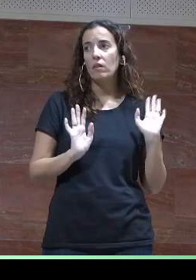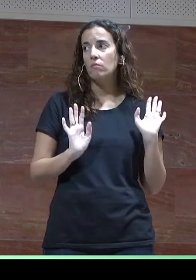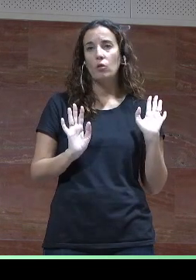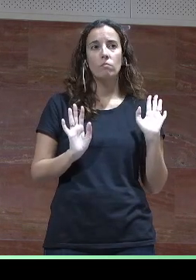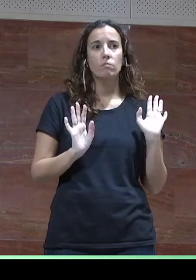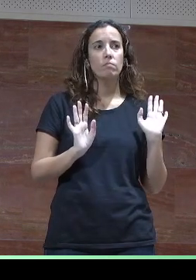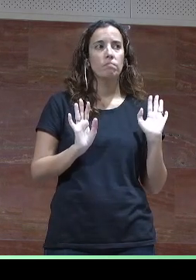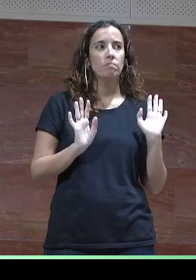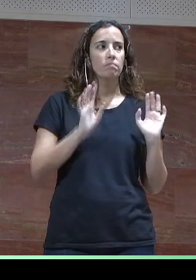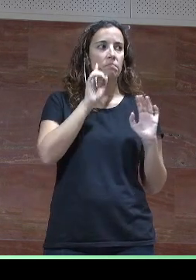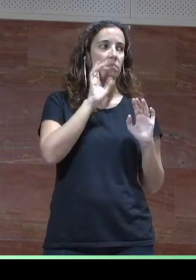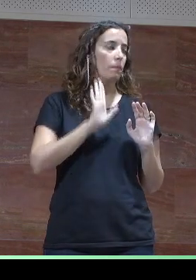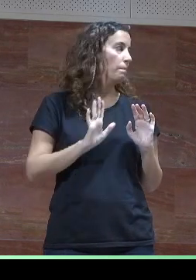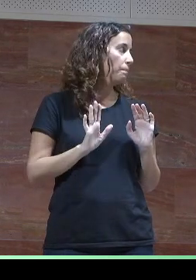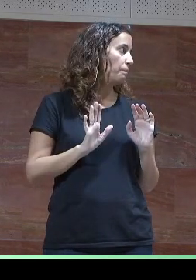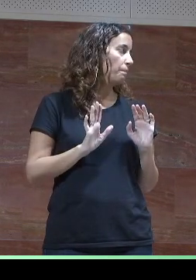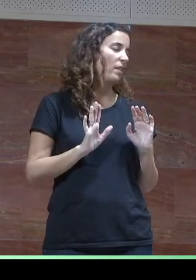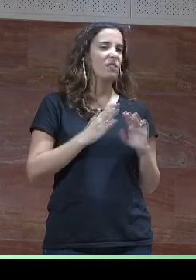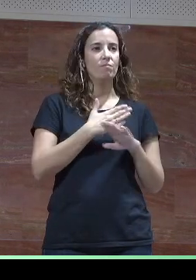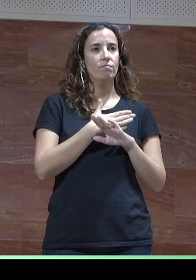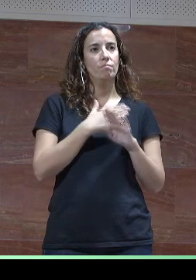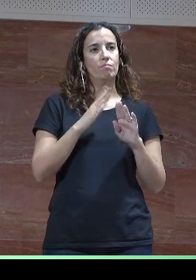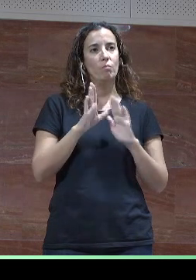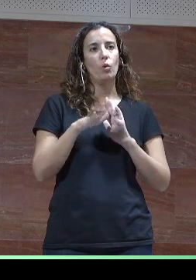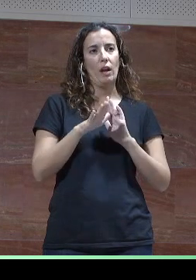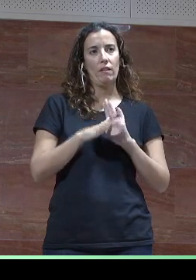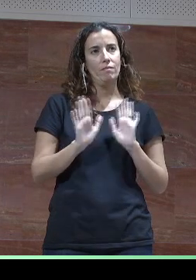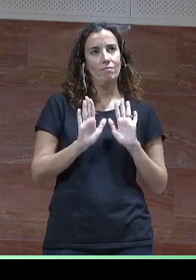que no. Es un poco tarde.